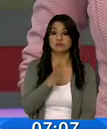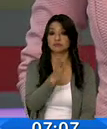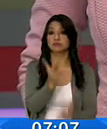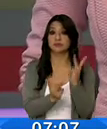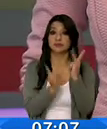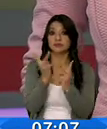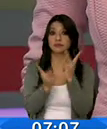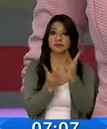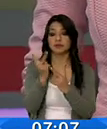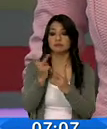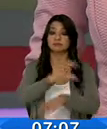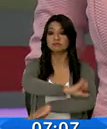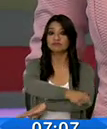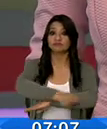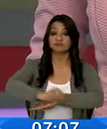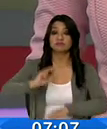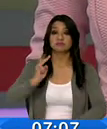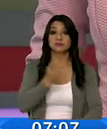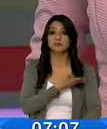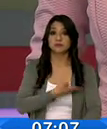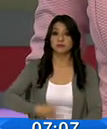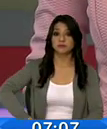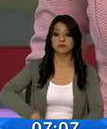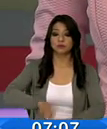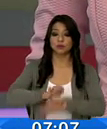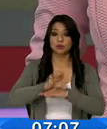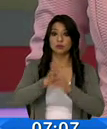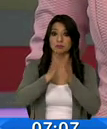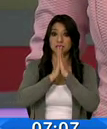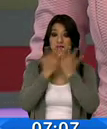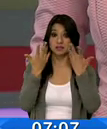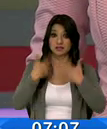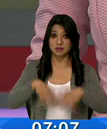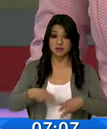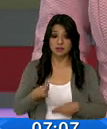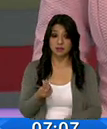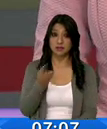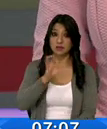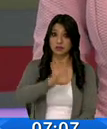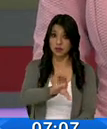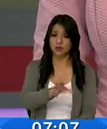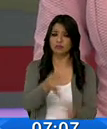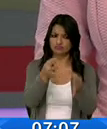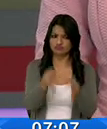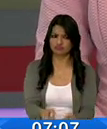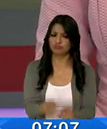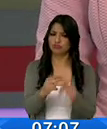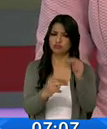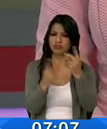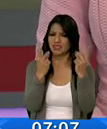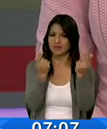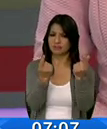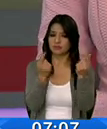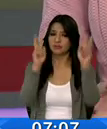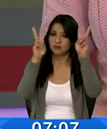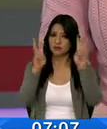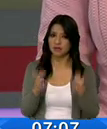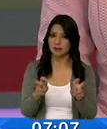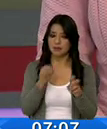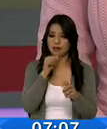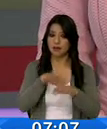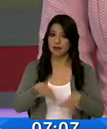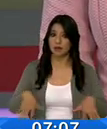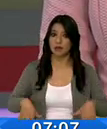Morona, Santiago, el vicepresidente de la República pidió que una vez entregado el dinero se ejecuten las acciones de inmediato en temas como agua